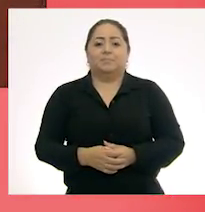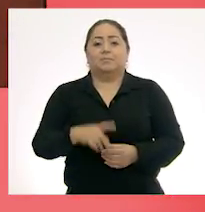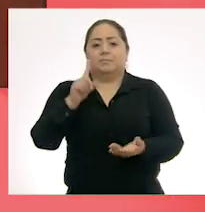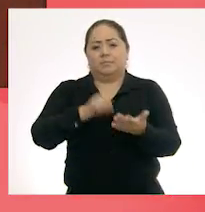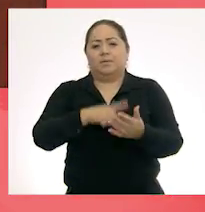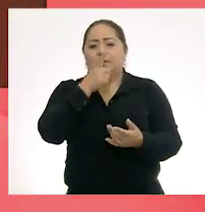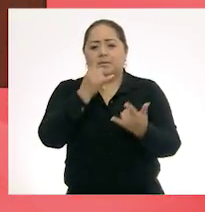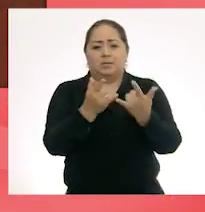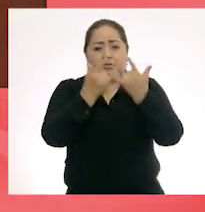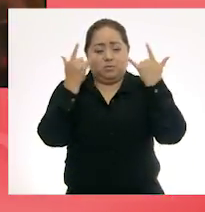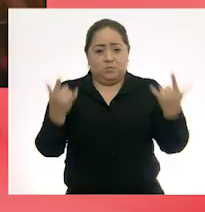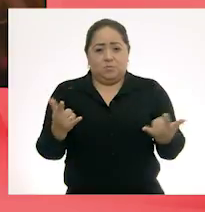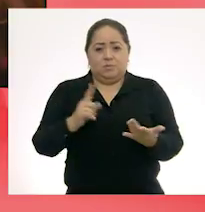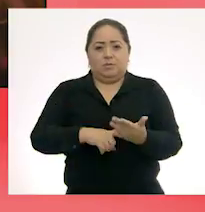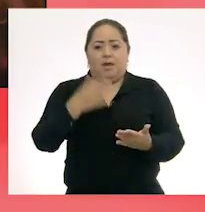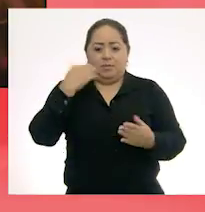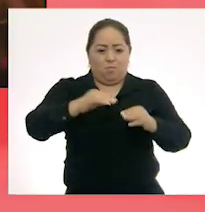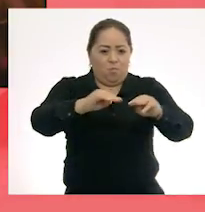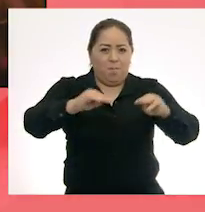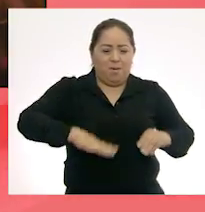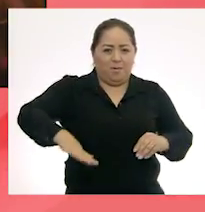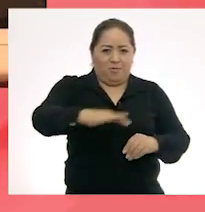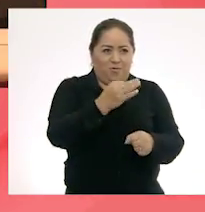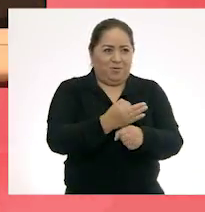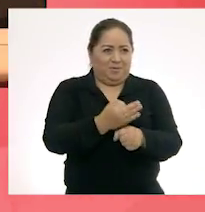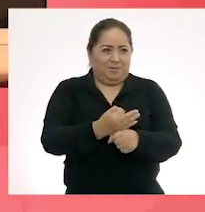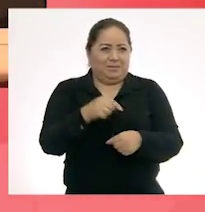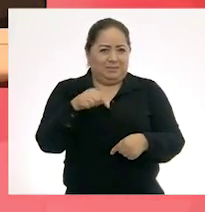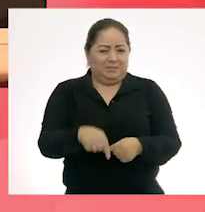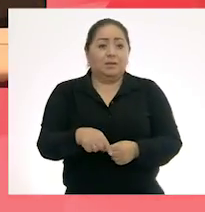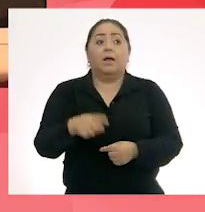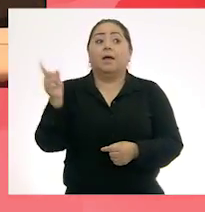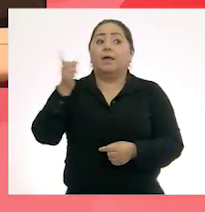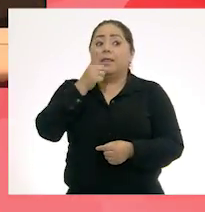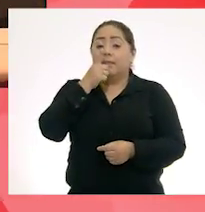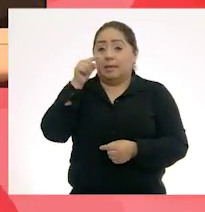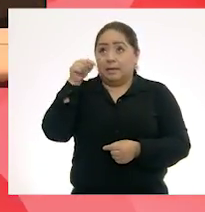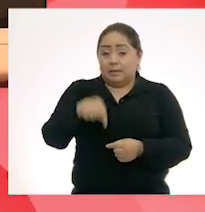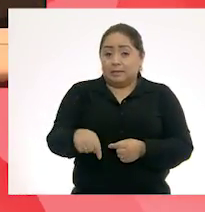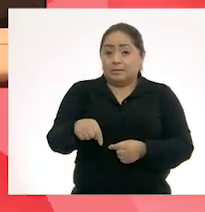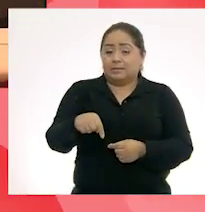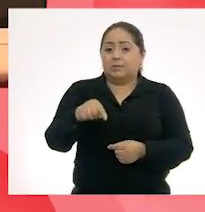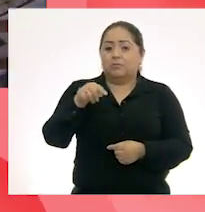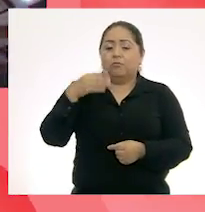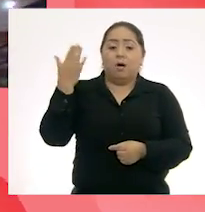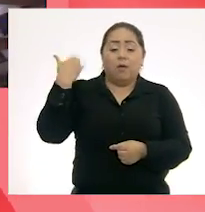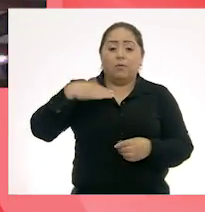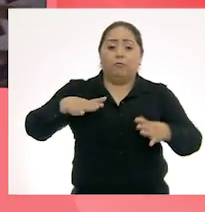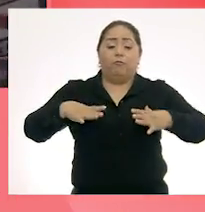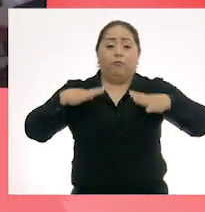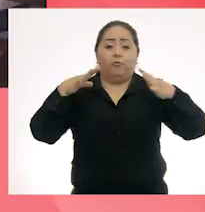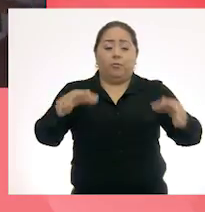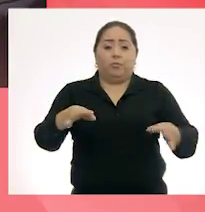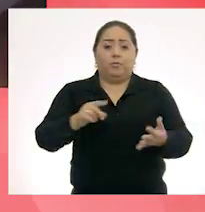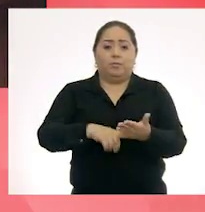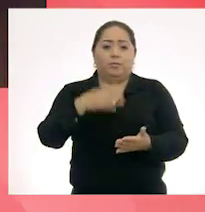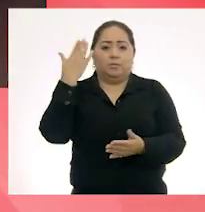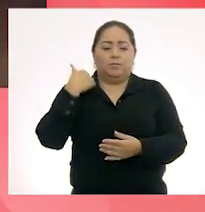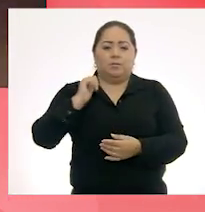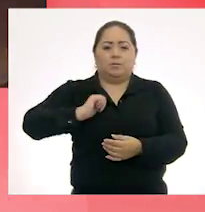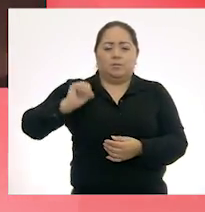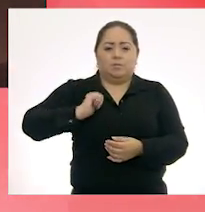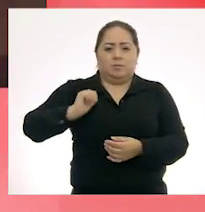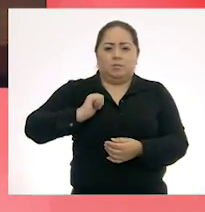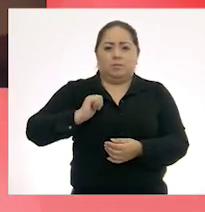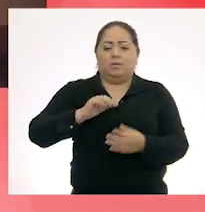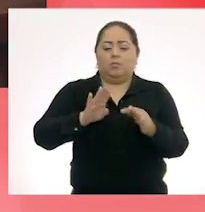Cuéntanos cuál es la historia del inmueble en el que estamos. El albergue, el recinto, fue fundado y construido